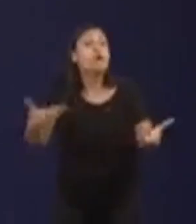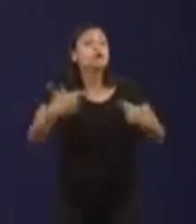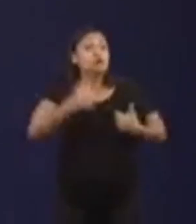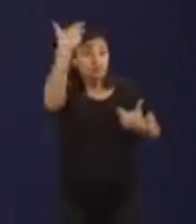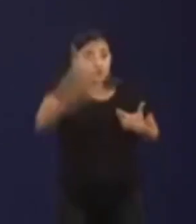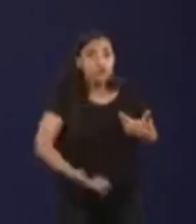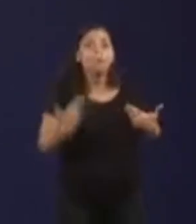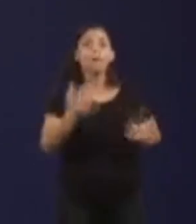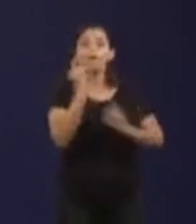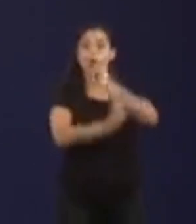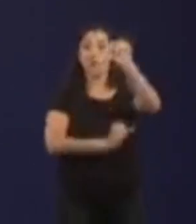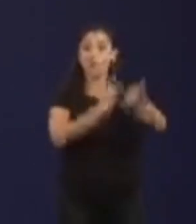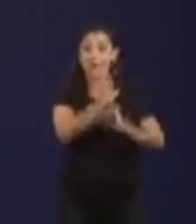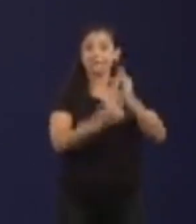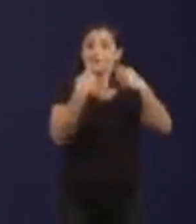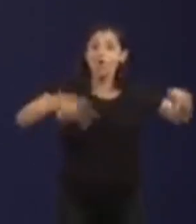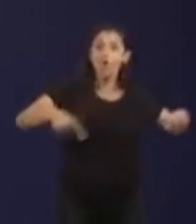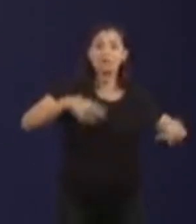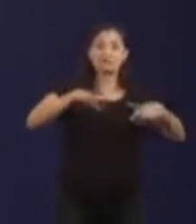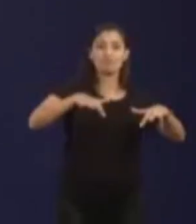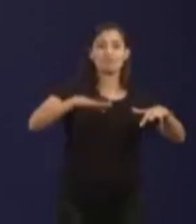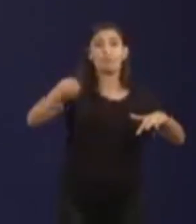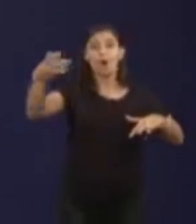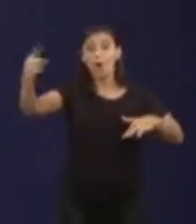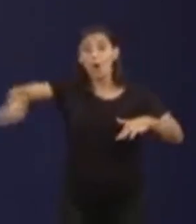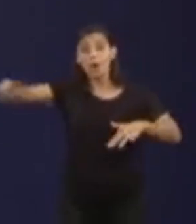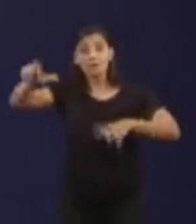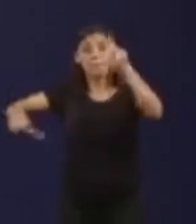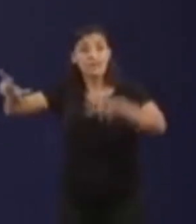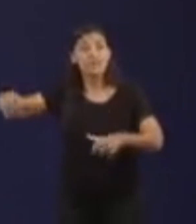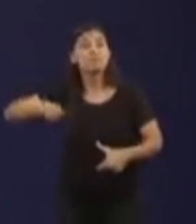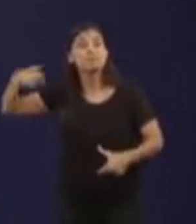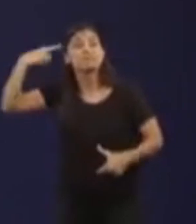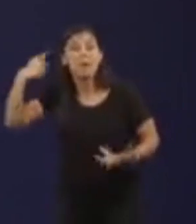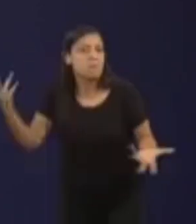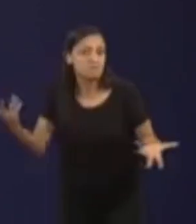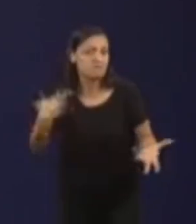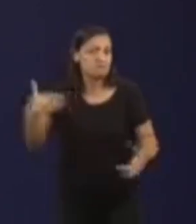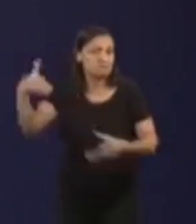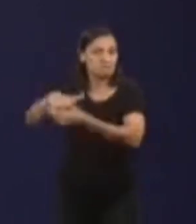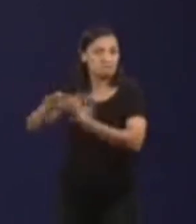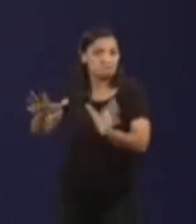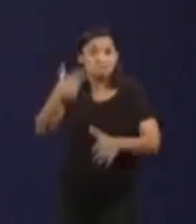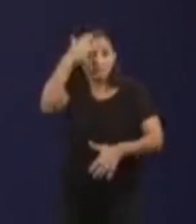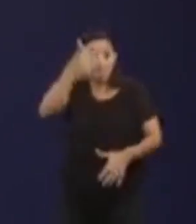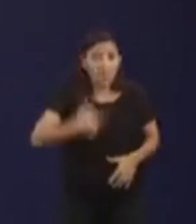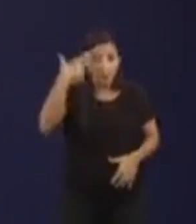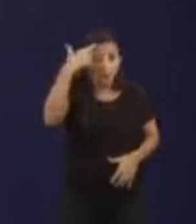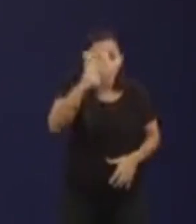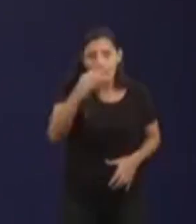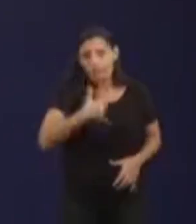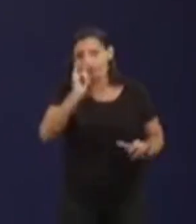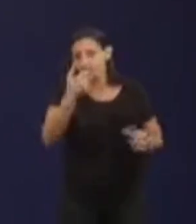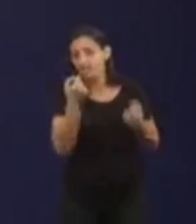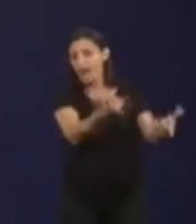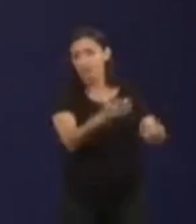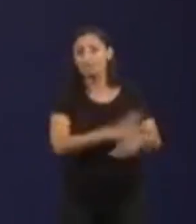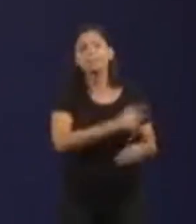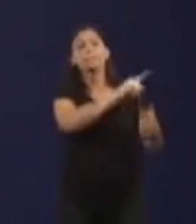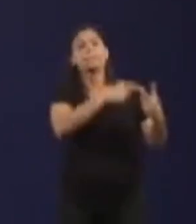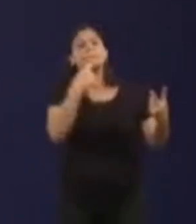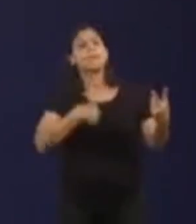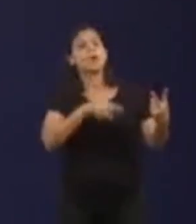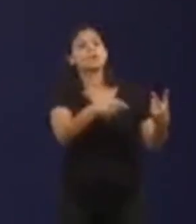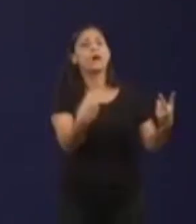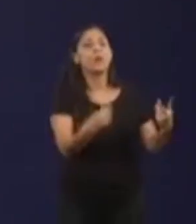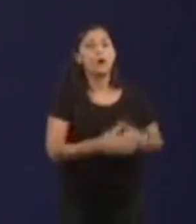este lado pero no puedo contarle lo que pasa del otro lado eh Y cuando me piden una apreciación yo se la doy pero eh otra pregunta cuál era lo